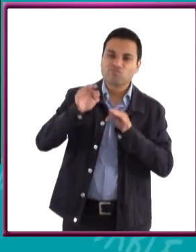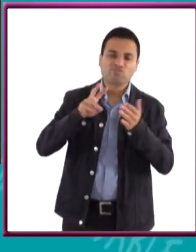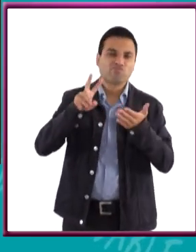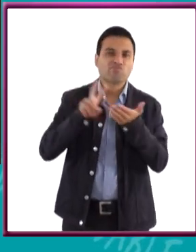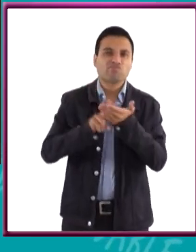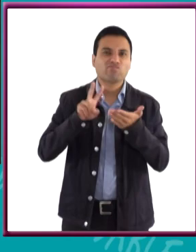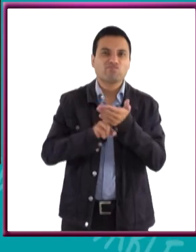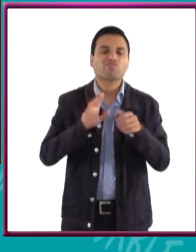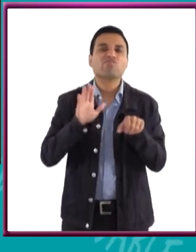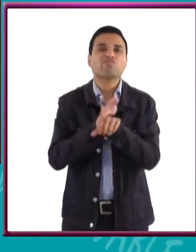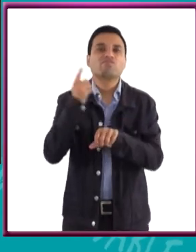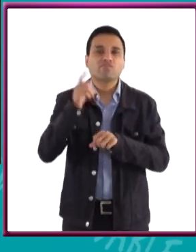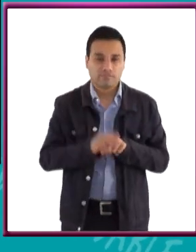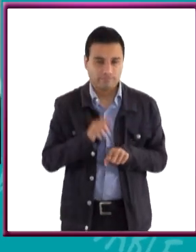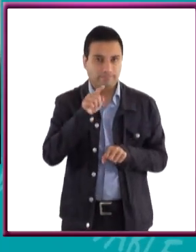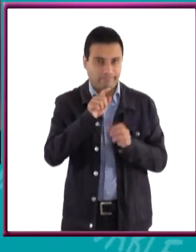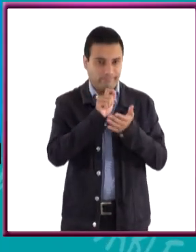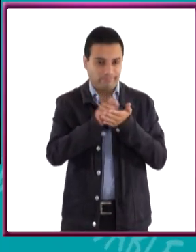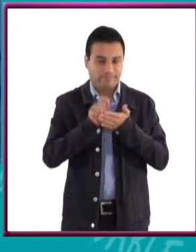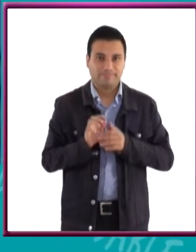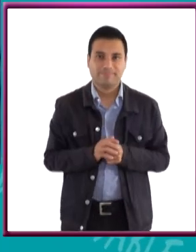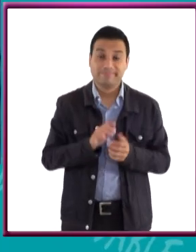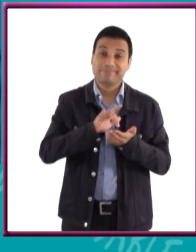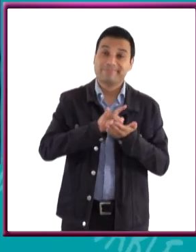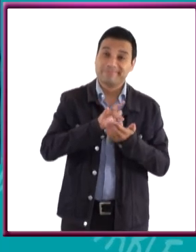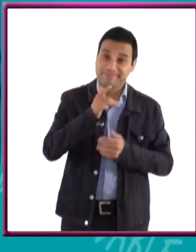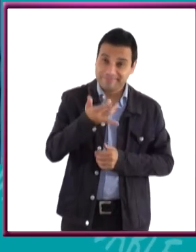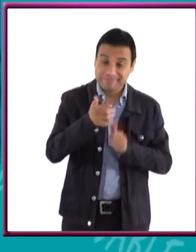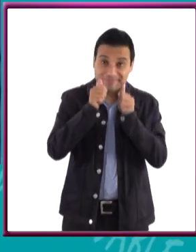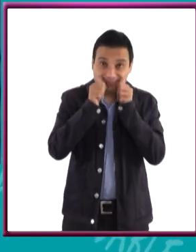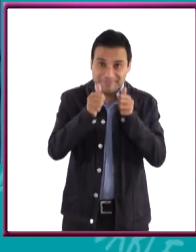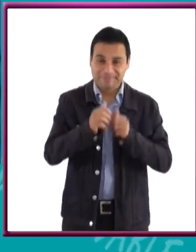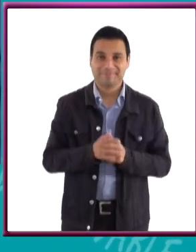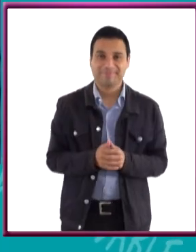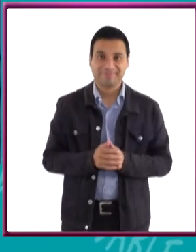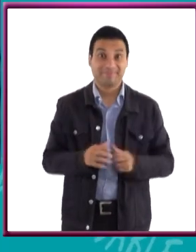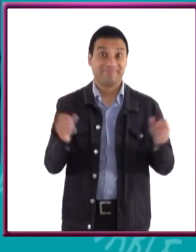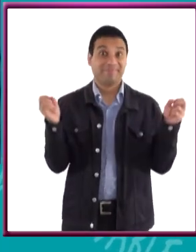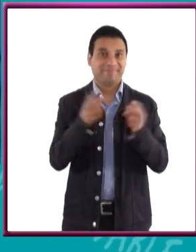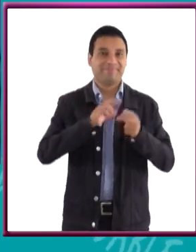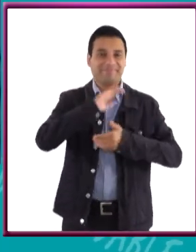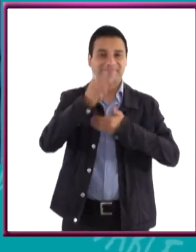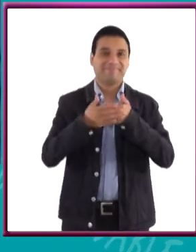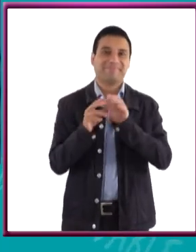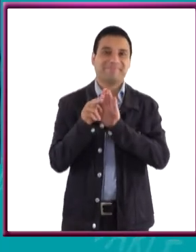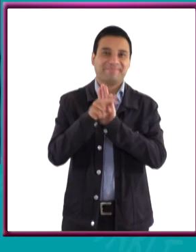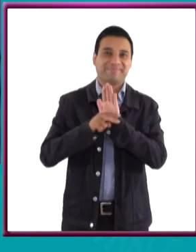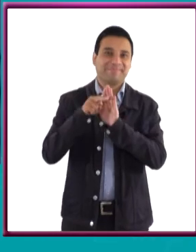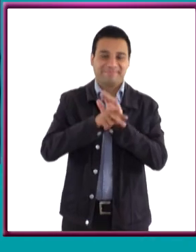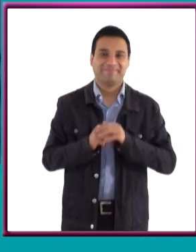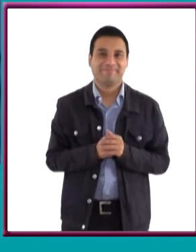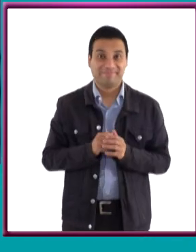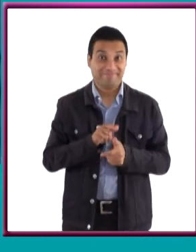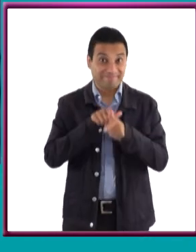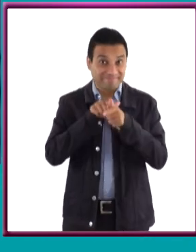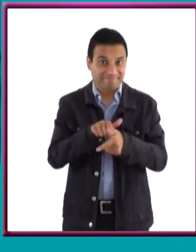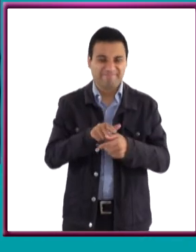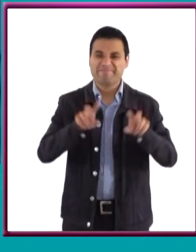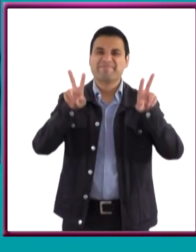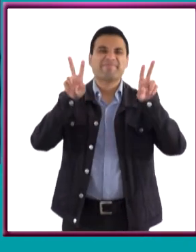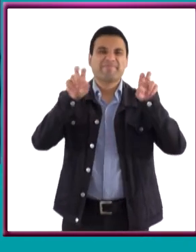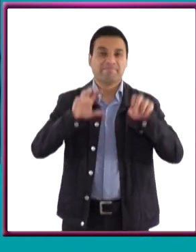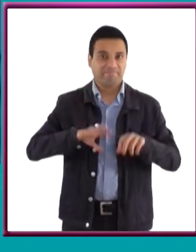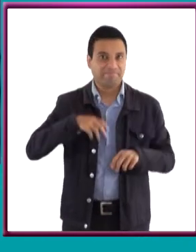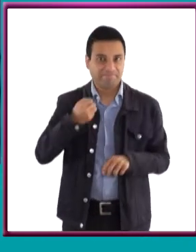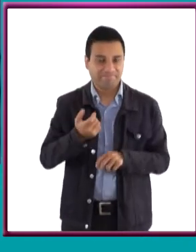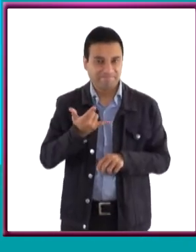respetar este tipo de oficios. Gracias por acompañarnos. Te esperamos en la próxima emisión, donde continuaremos con